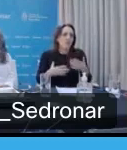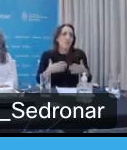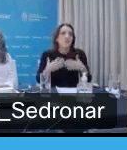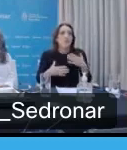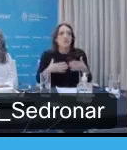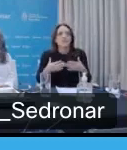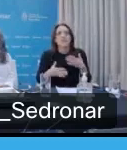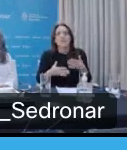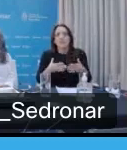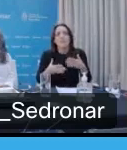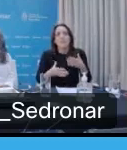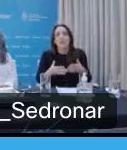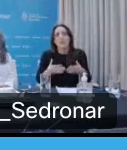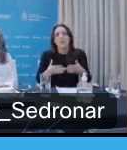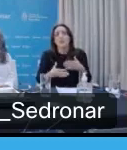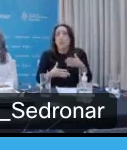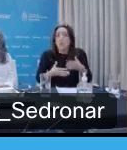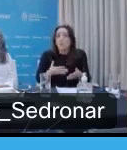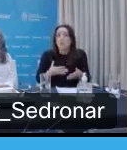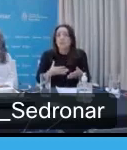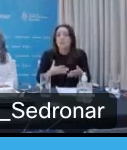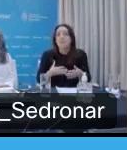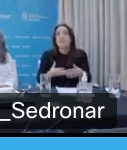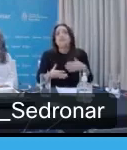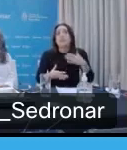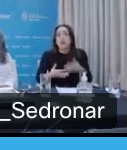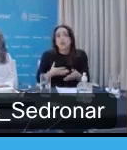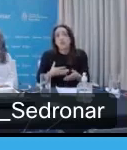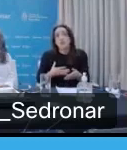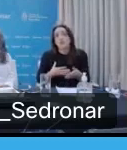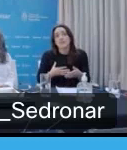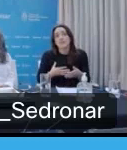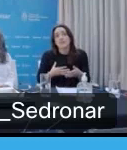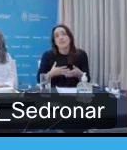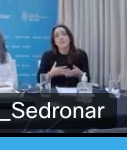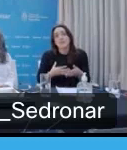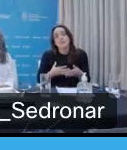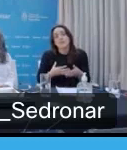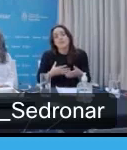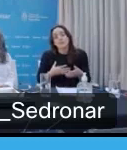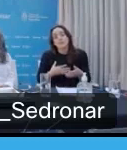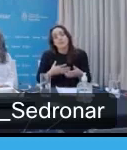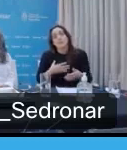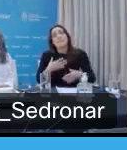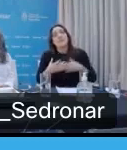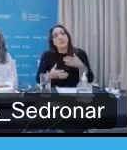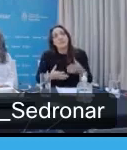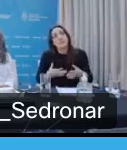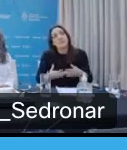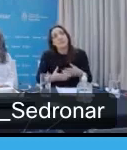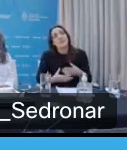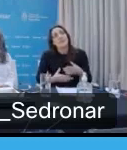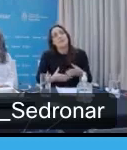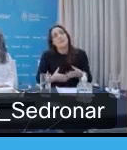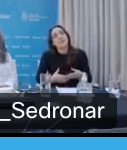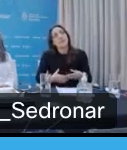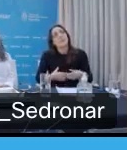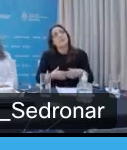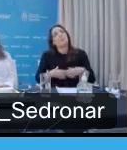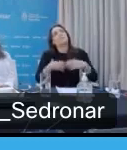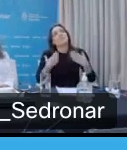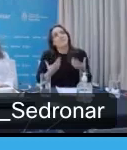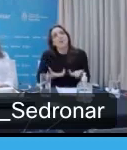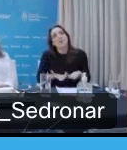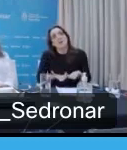módulos nos vamos a ir metiendo un poco más en cómo intervenir y cómo pensar las intervenciones. Para esto nos parece importante como